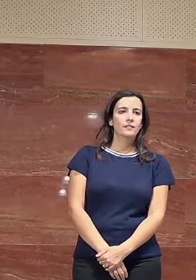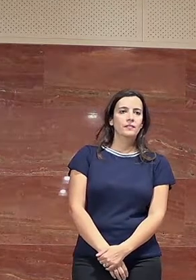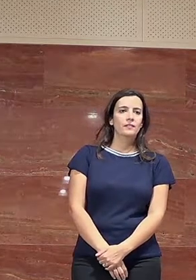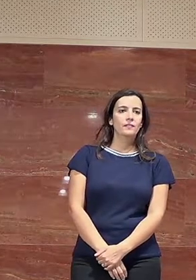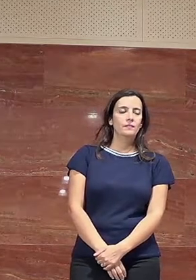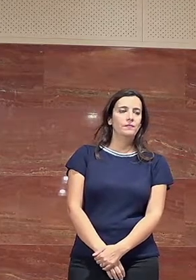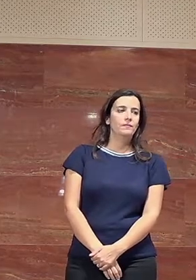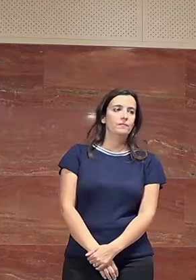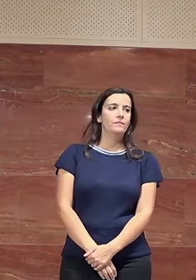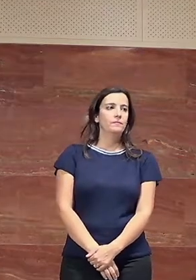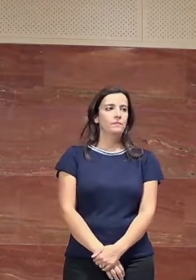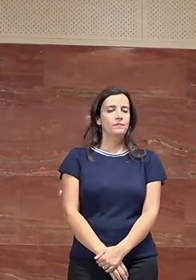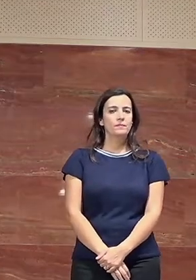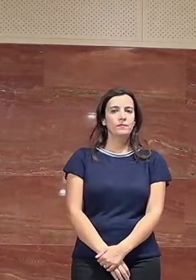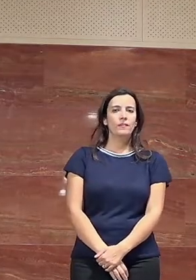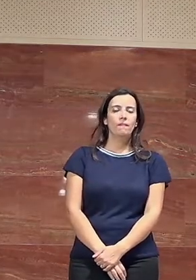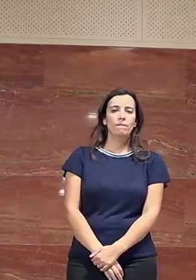grabar.